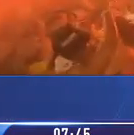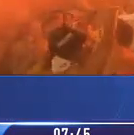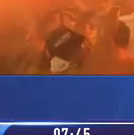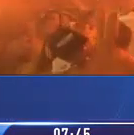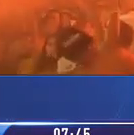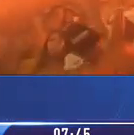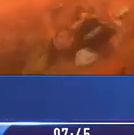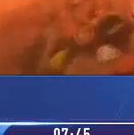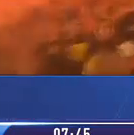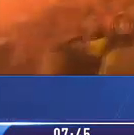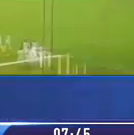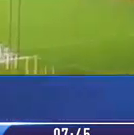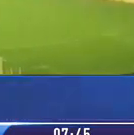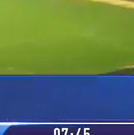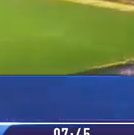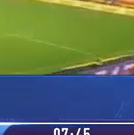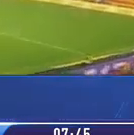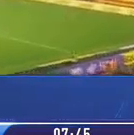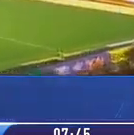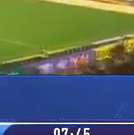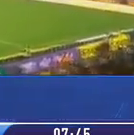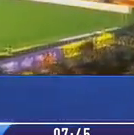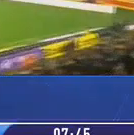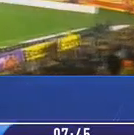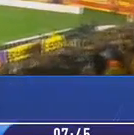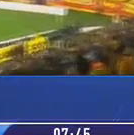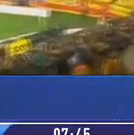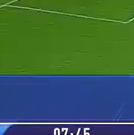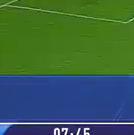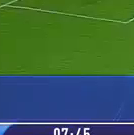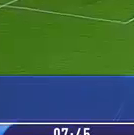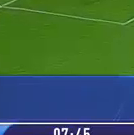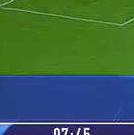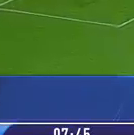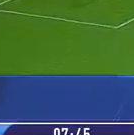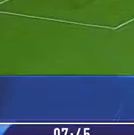clubes que disputarán la Liga Pro. Estas y otras informaciones ya venimos para contarle.